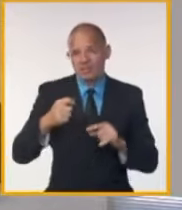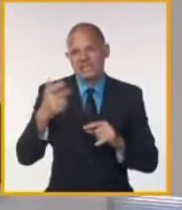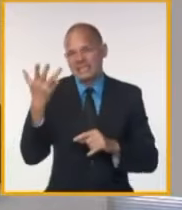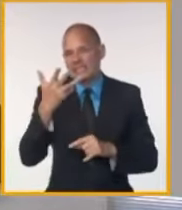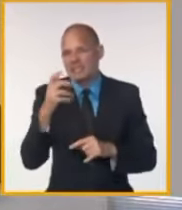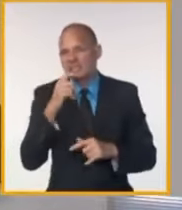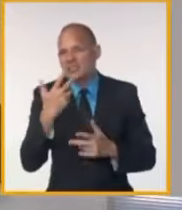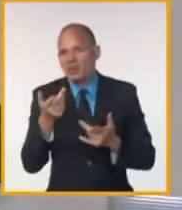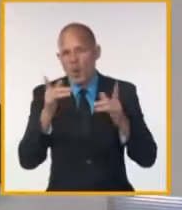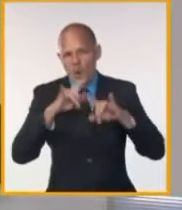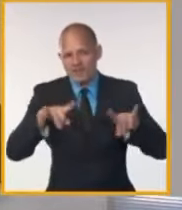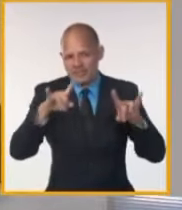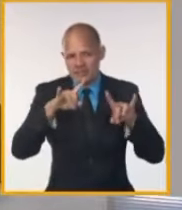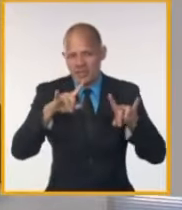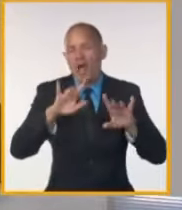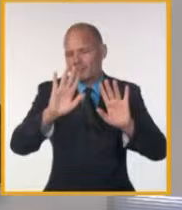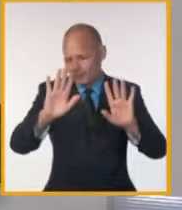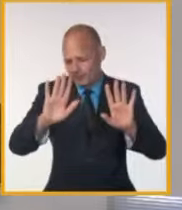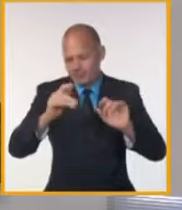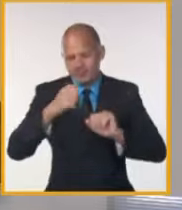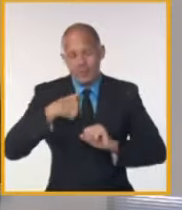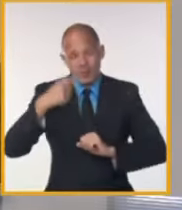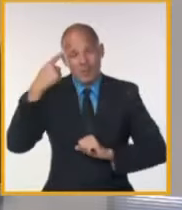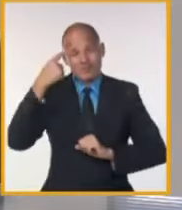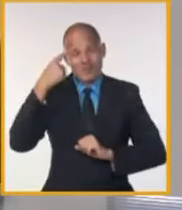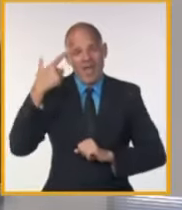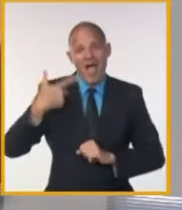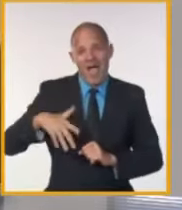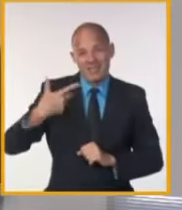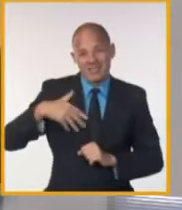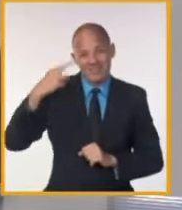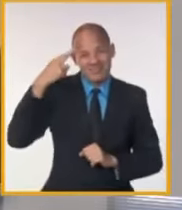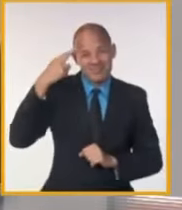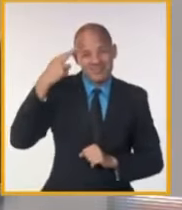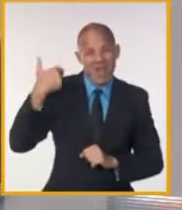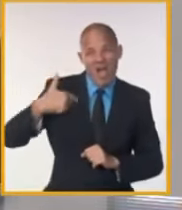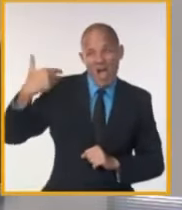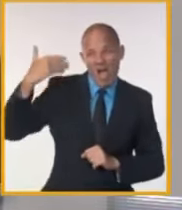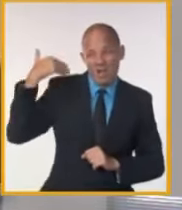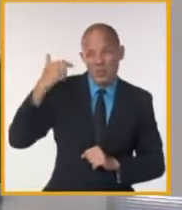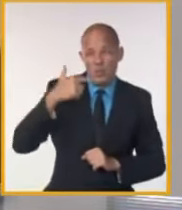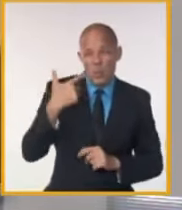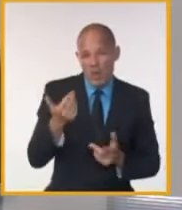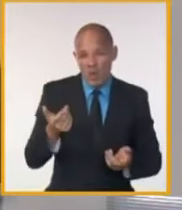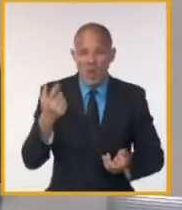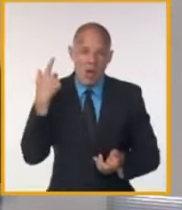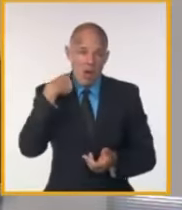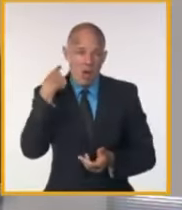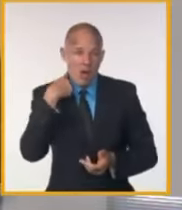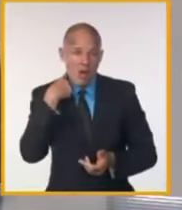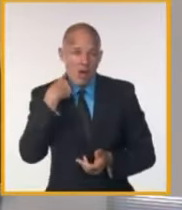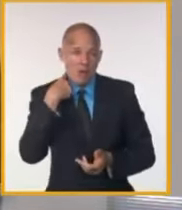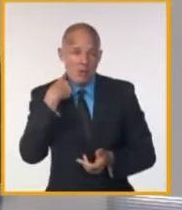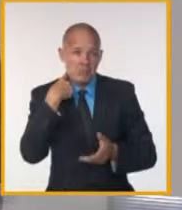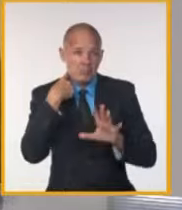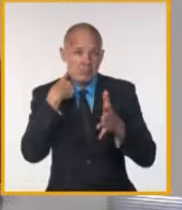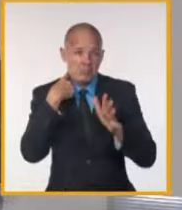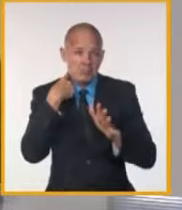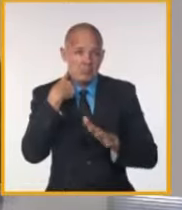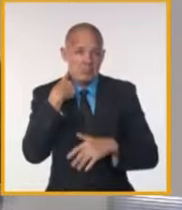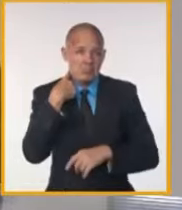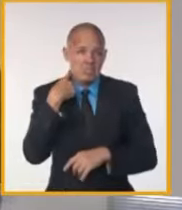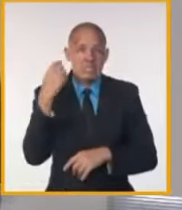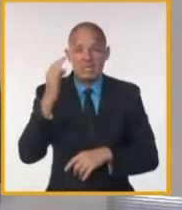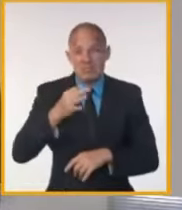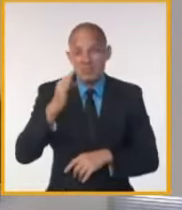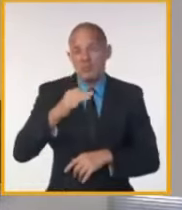Argentina por aquel movimiento que se gestó casi a final desde la segunda década del siglo XX con la